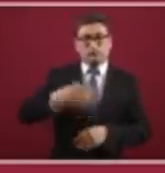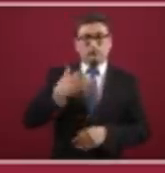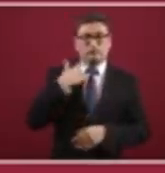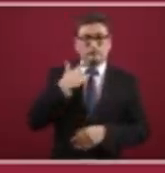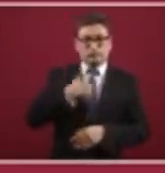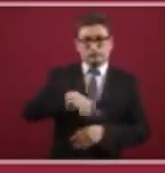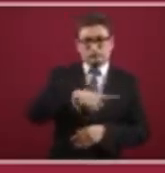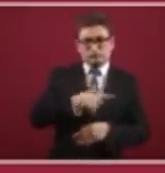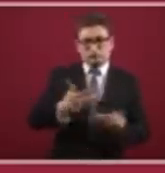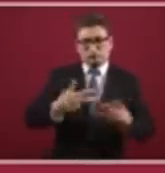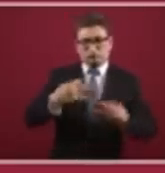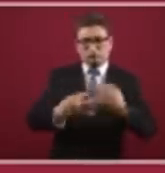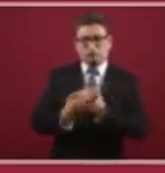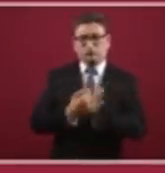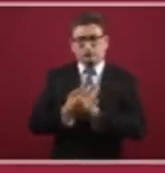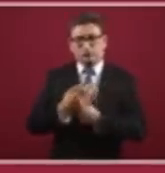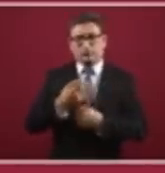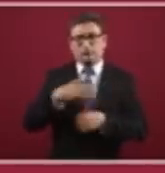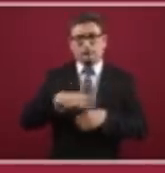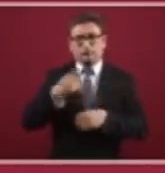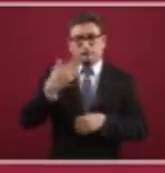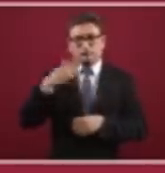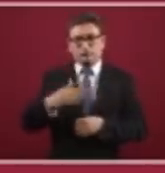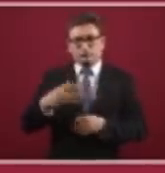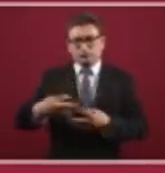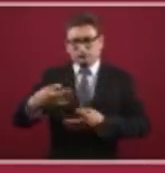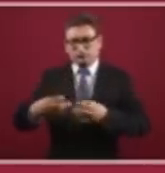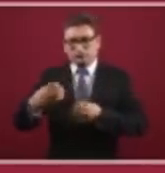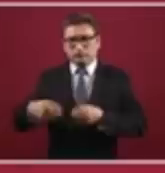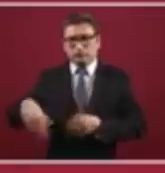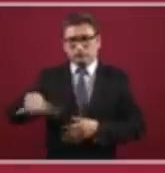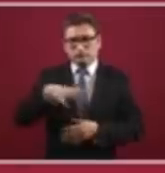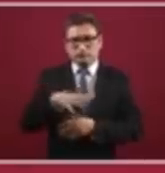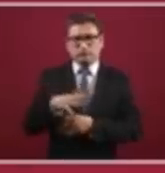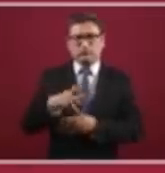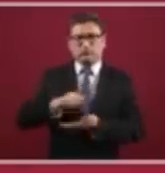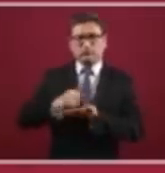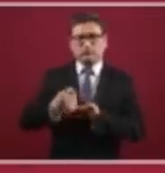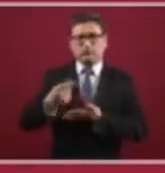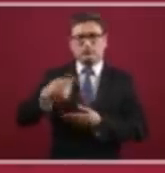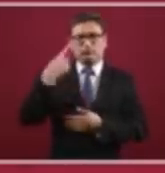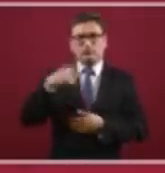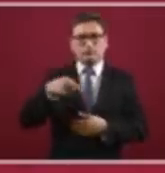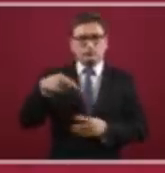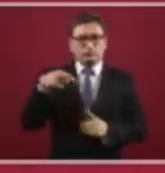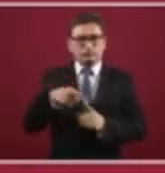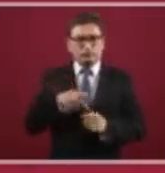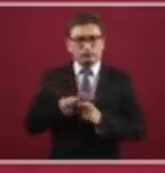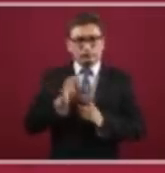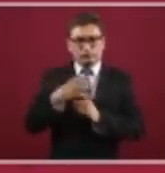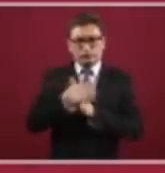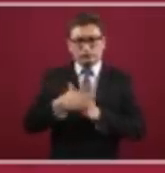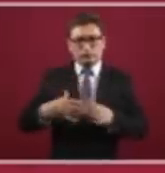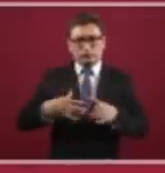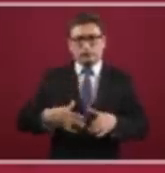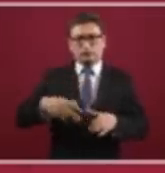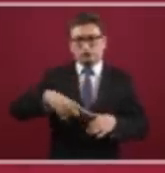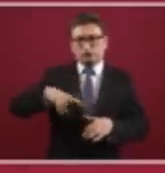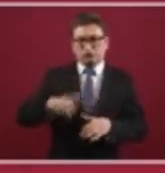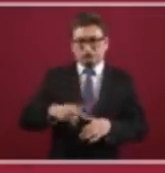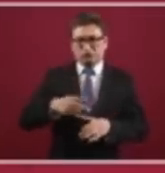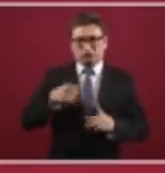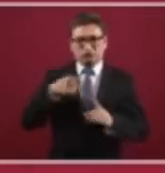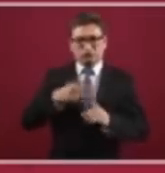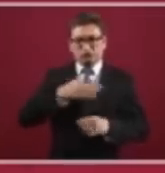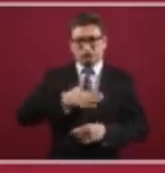interpuso ante la resolución del tribunal colegiado de tamaulipas para la creación de una comisión por la verdad y la justicia